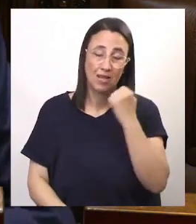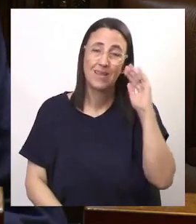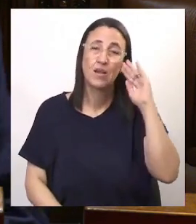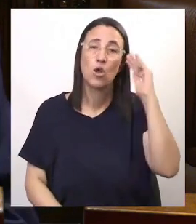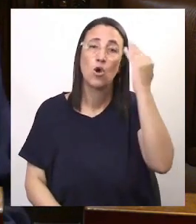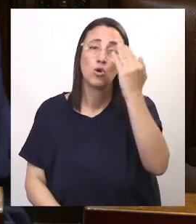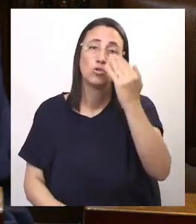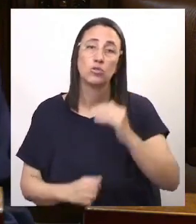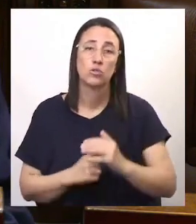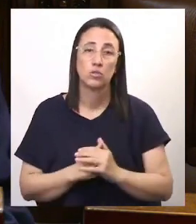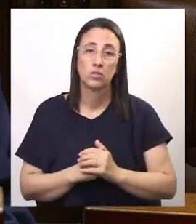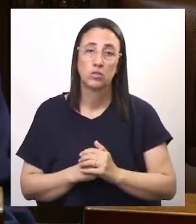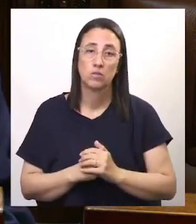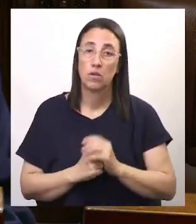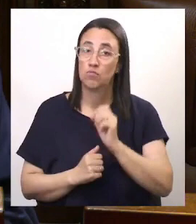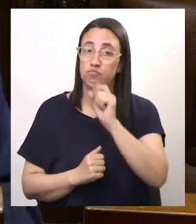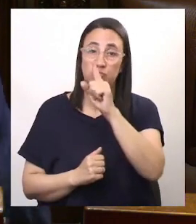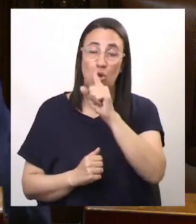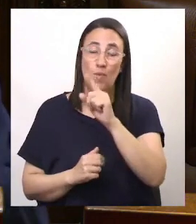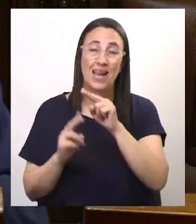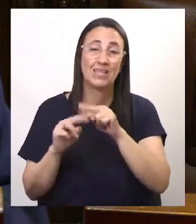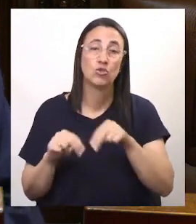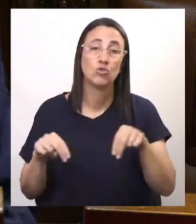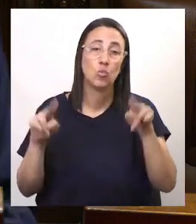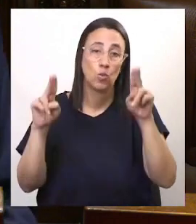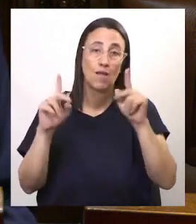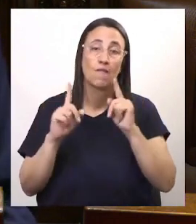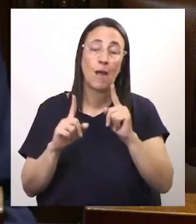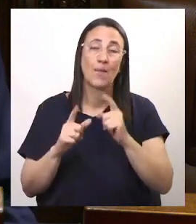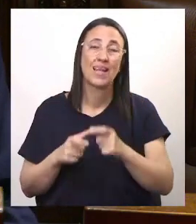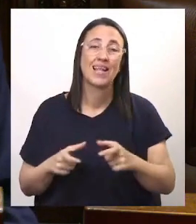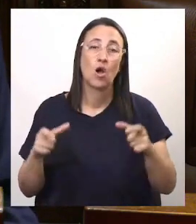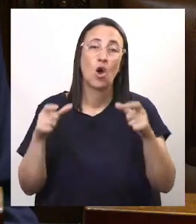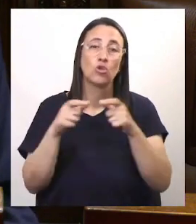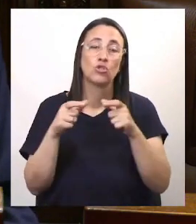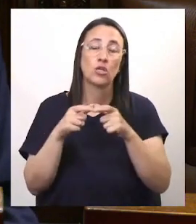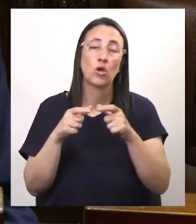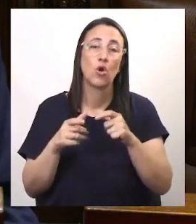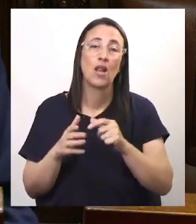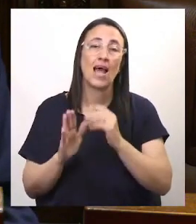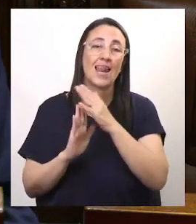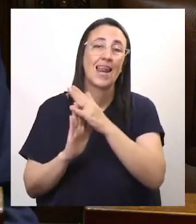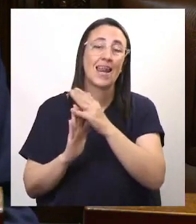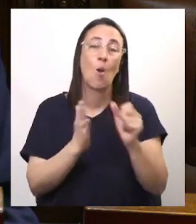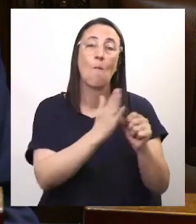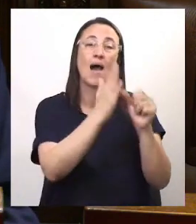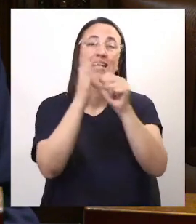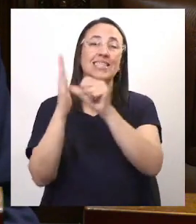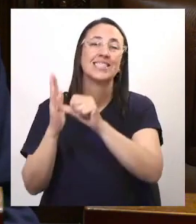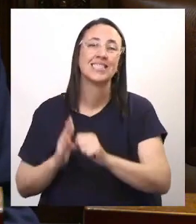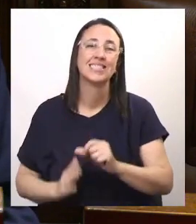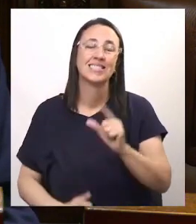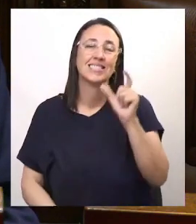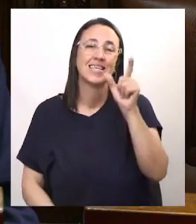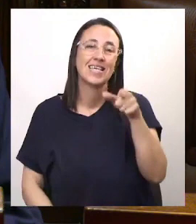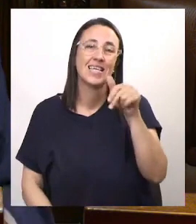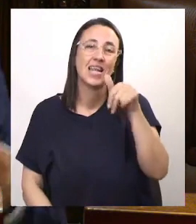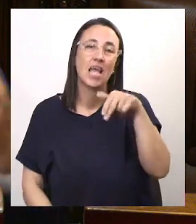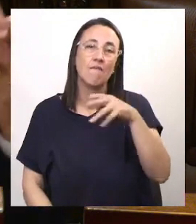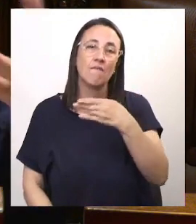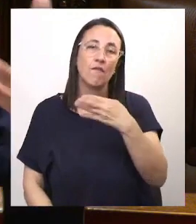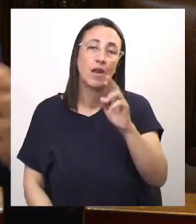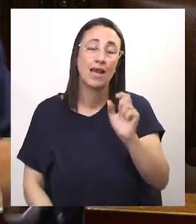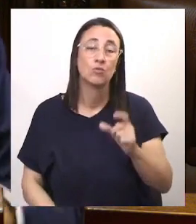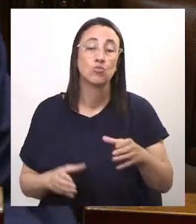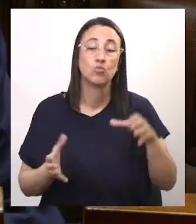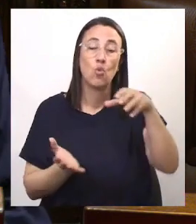en las propias Naciones Unidas y particularmente en el Consejo de las Naciones de Ginebra, donde en su salón de